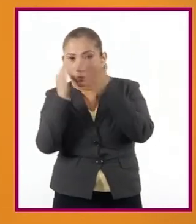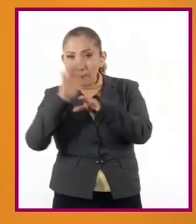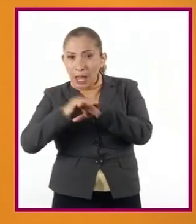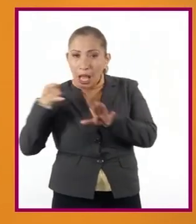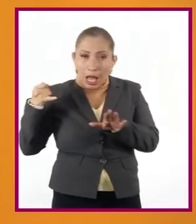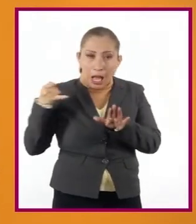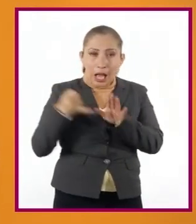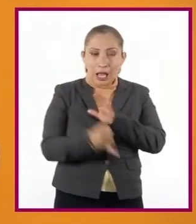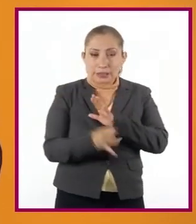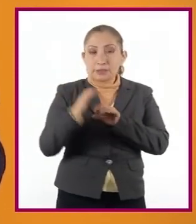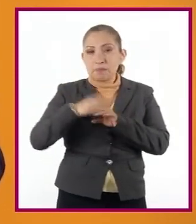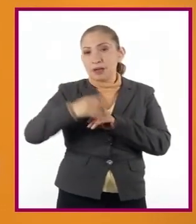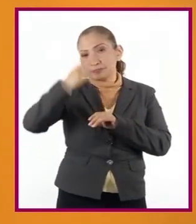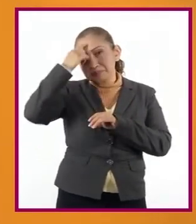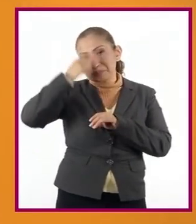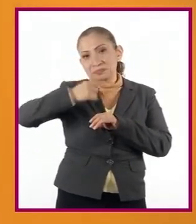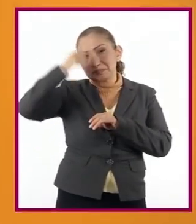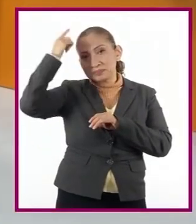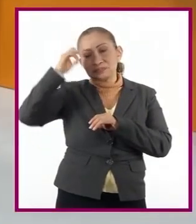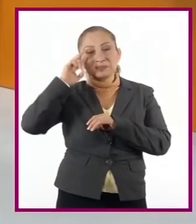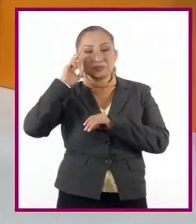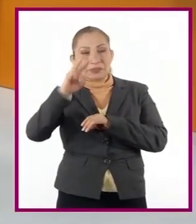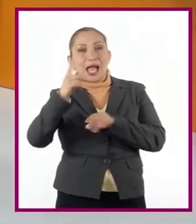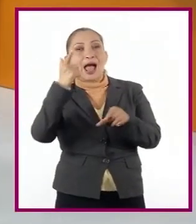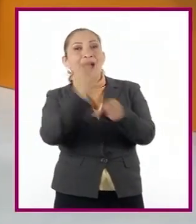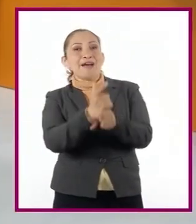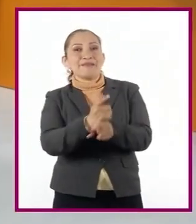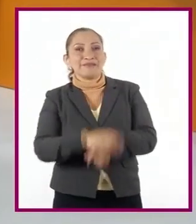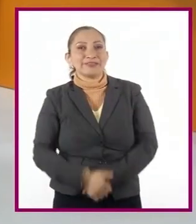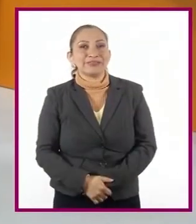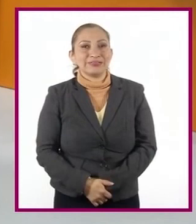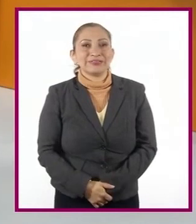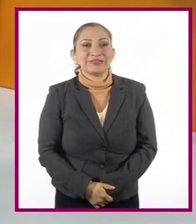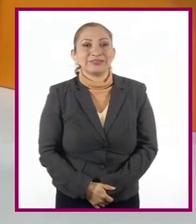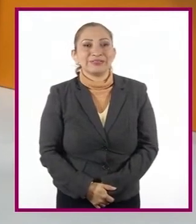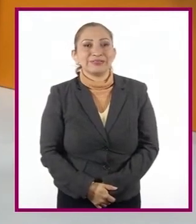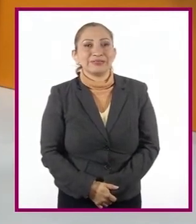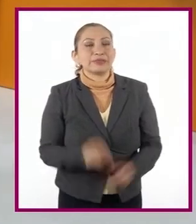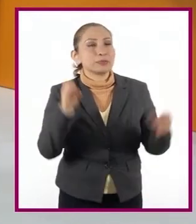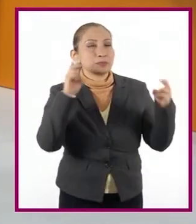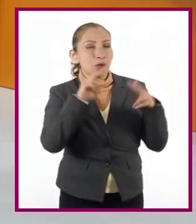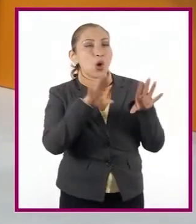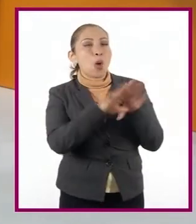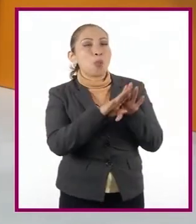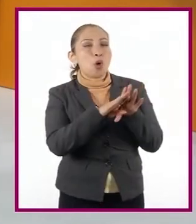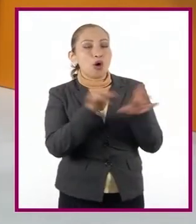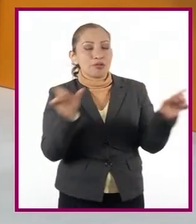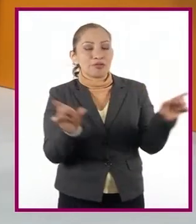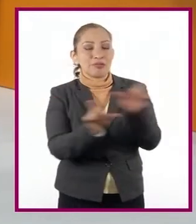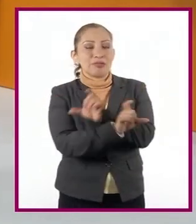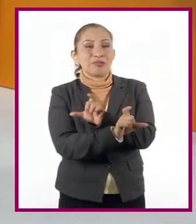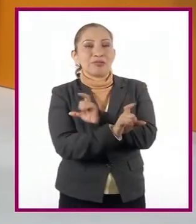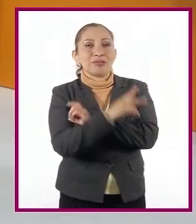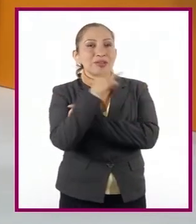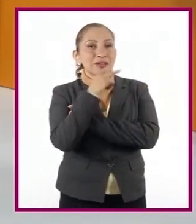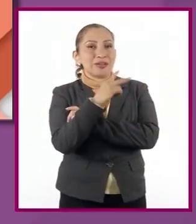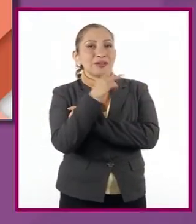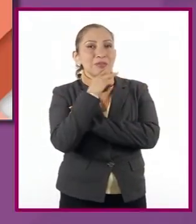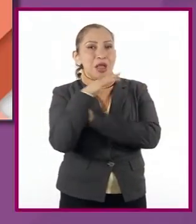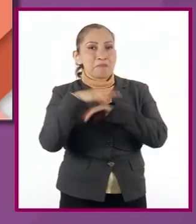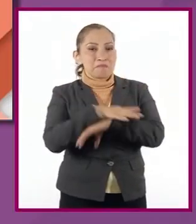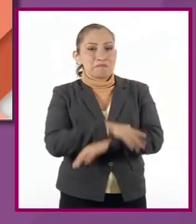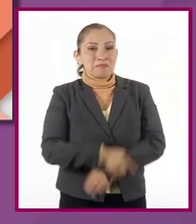a fondo, más fácil les será identificarlos. Veamos cómo quedarían nuestras